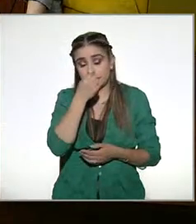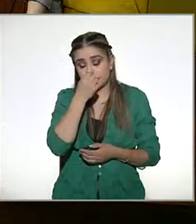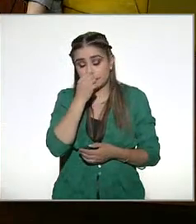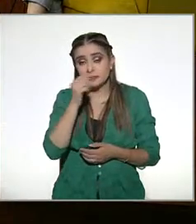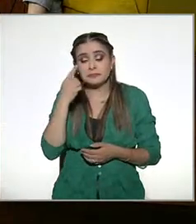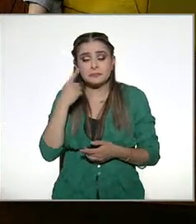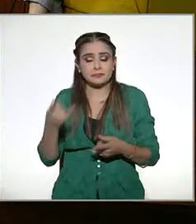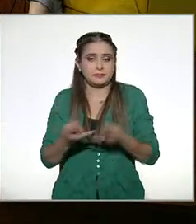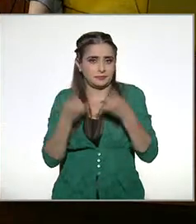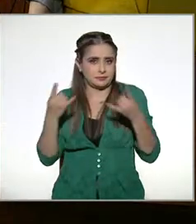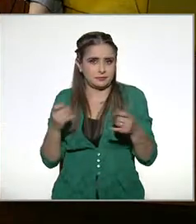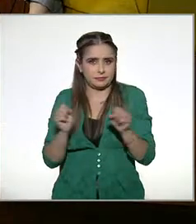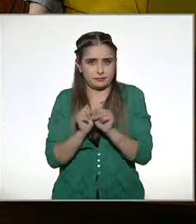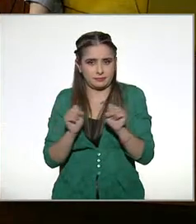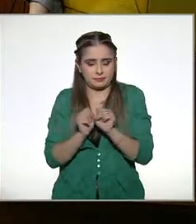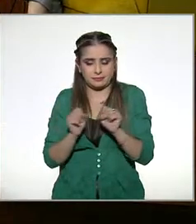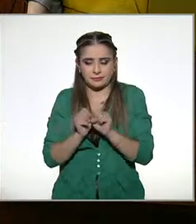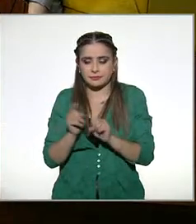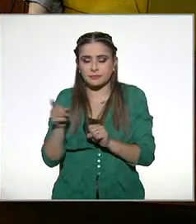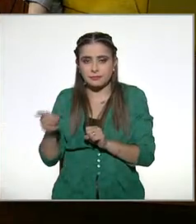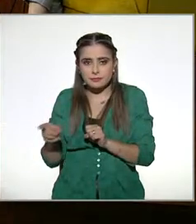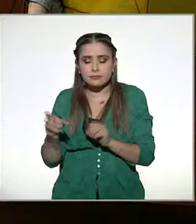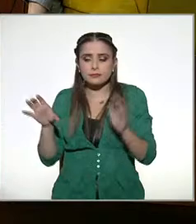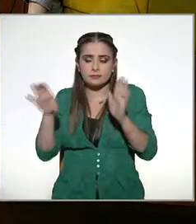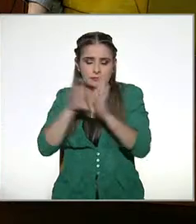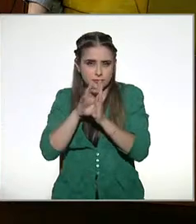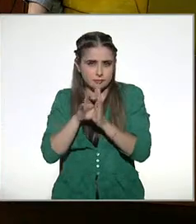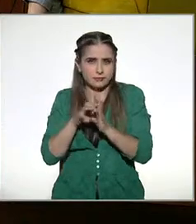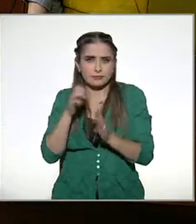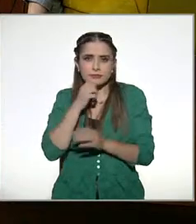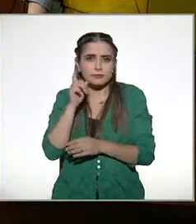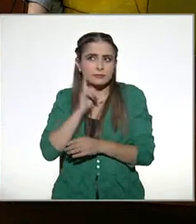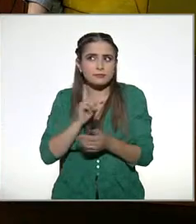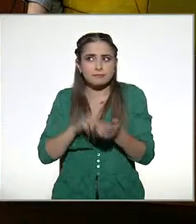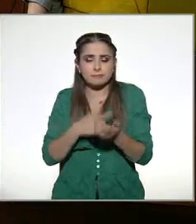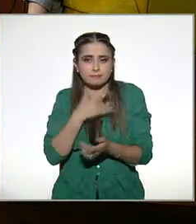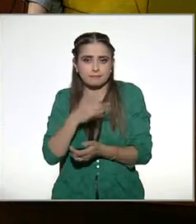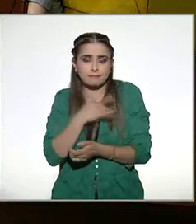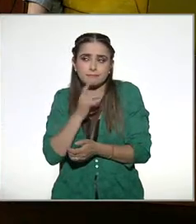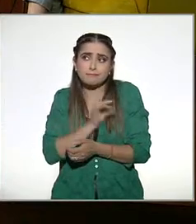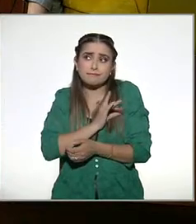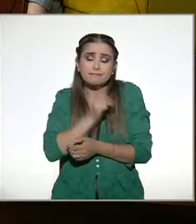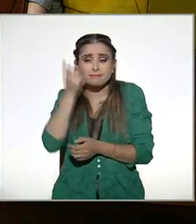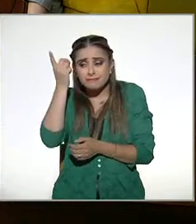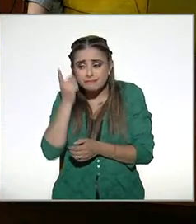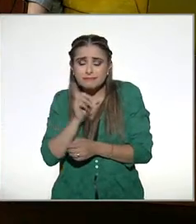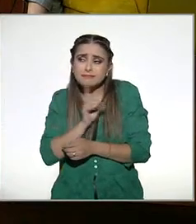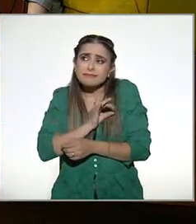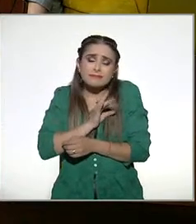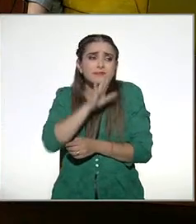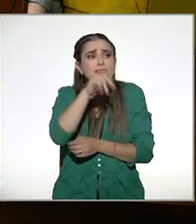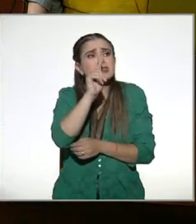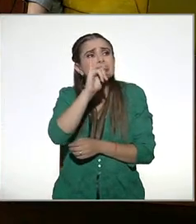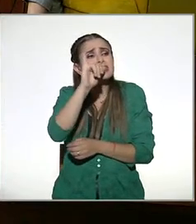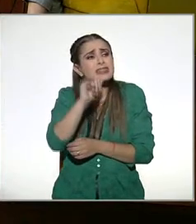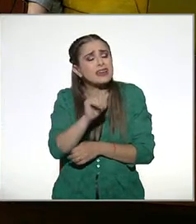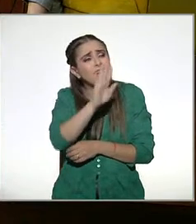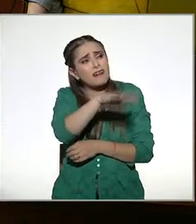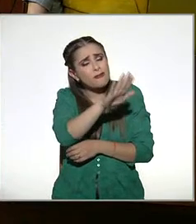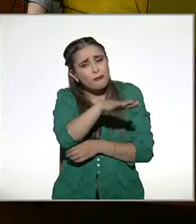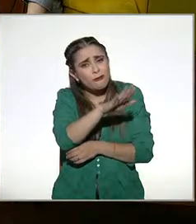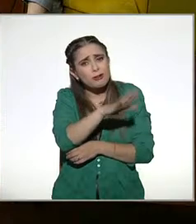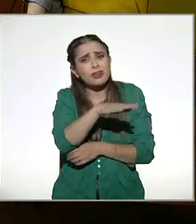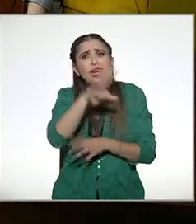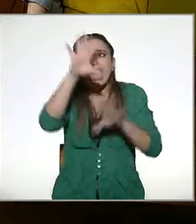en donde la niña estaba en su cuarto teniendo miedo bueno teniendo antes de dormir y le dice a la tía oye tía